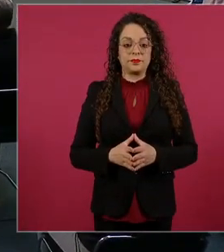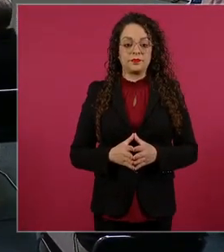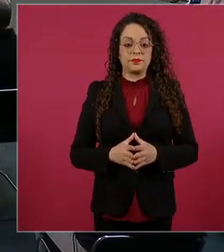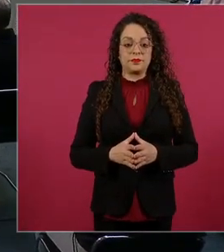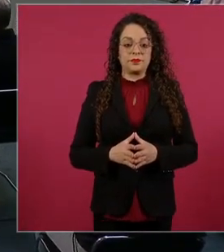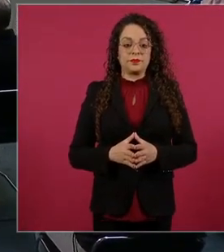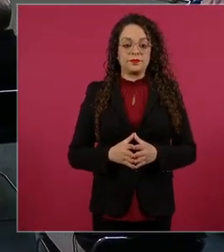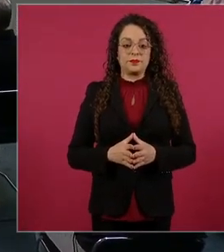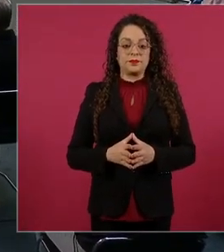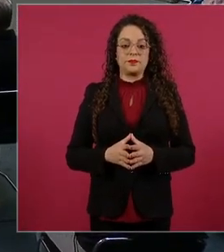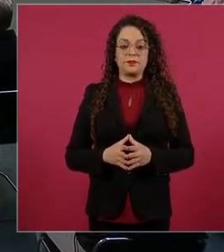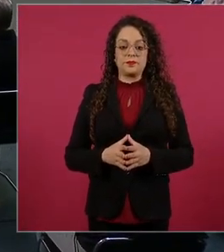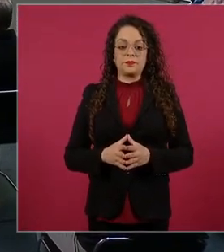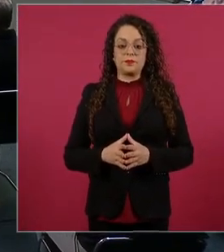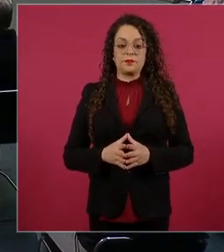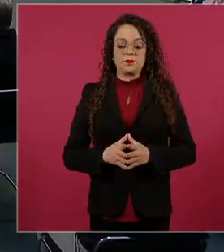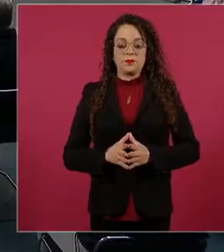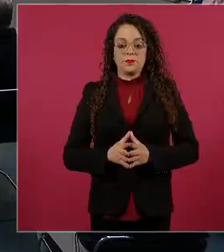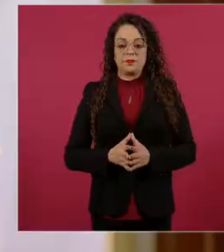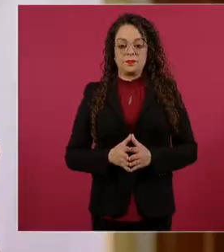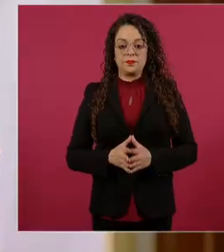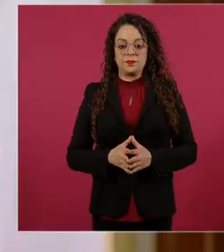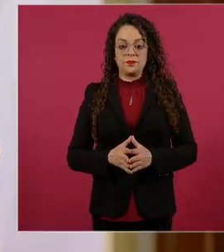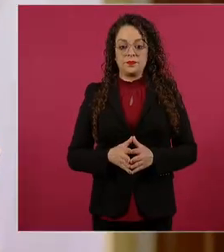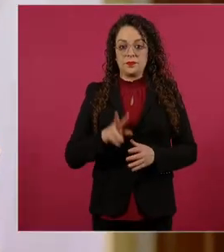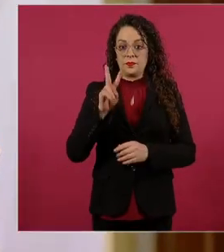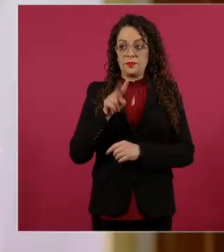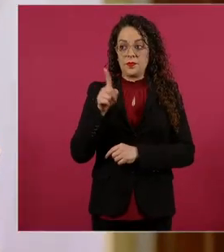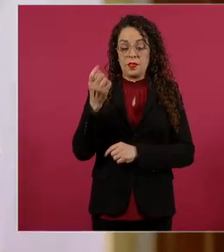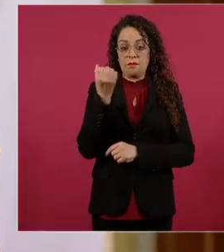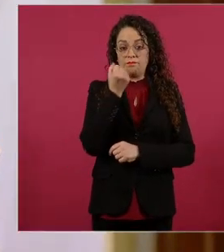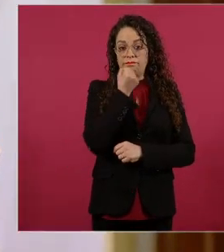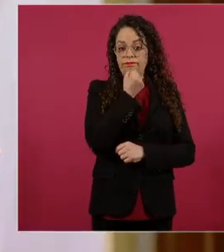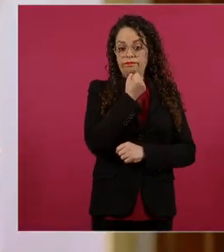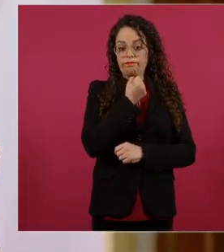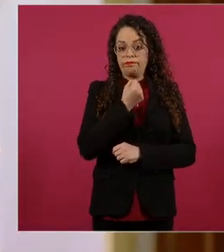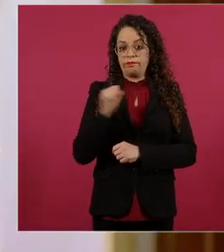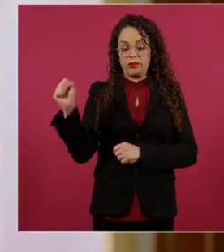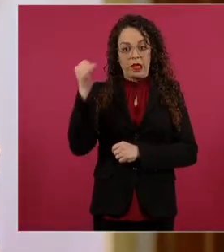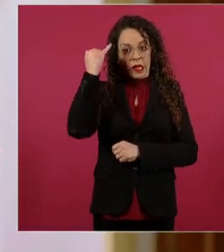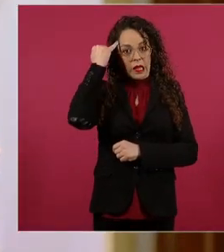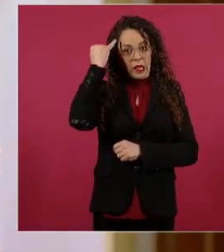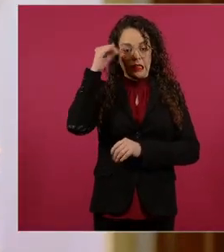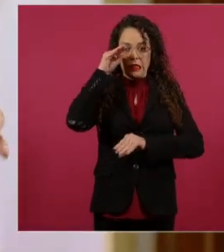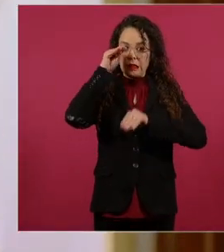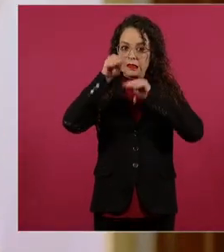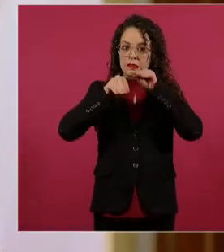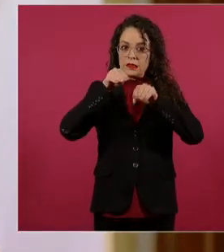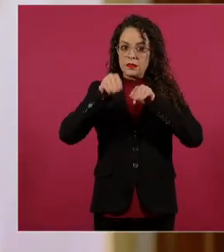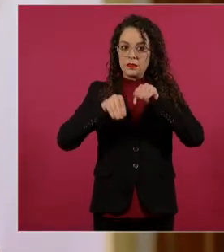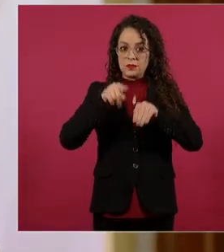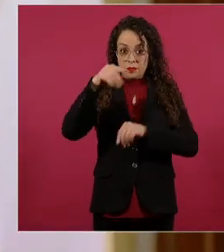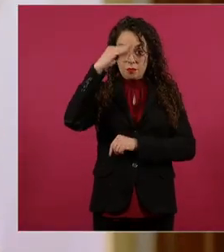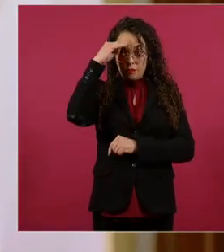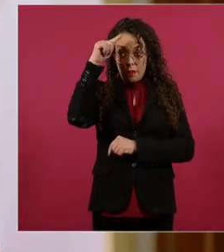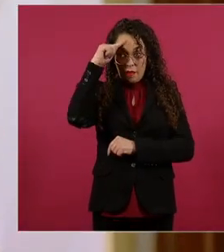es un artista es una creativa porque no es fácil hacer eso